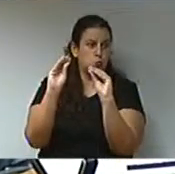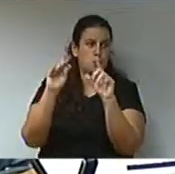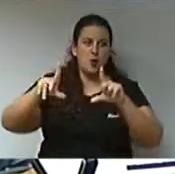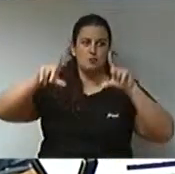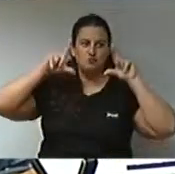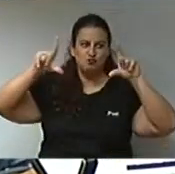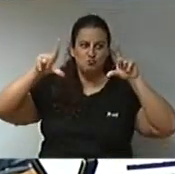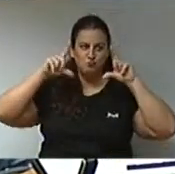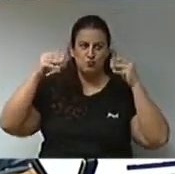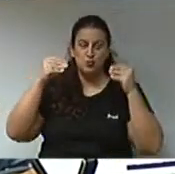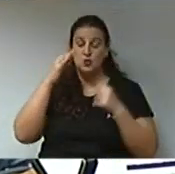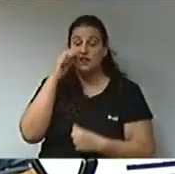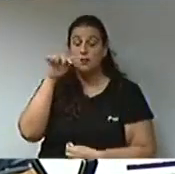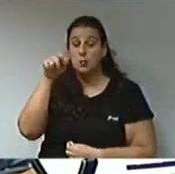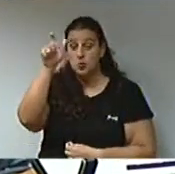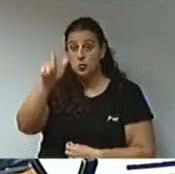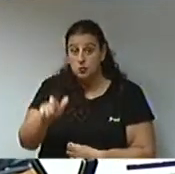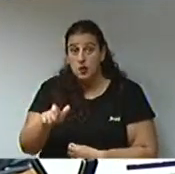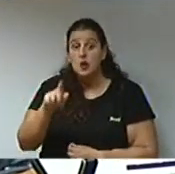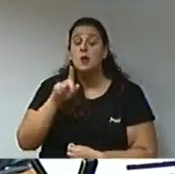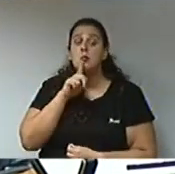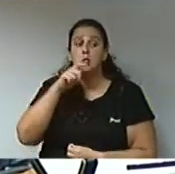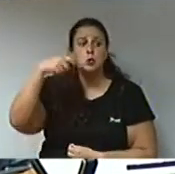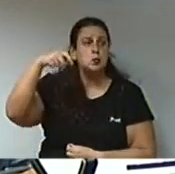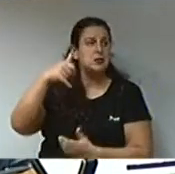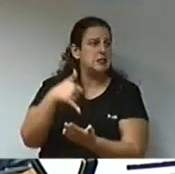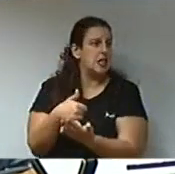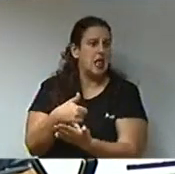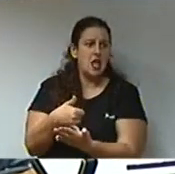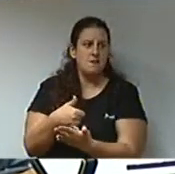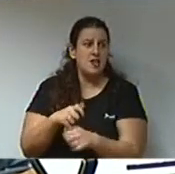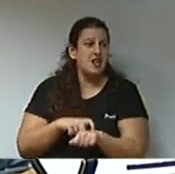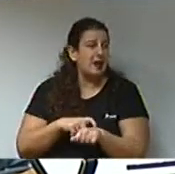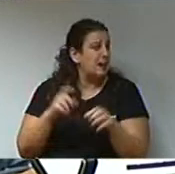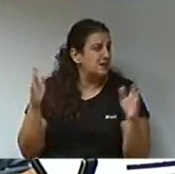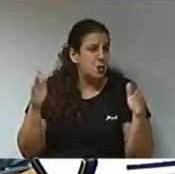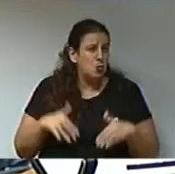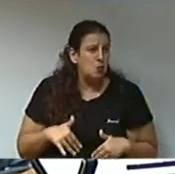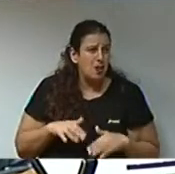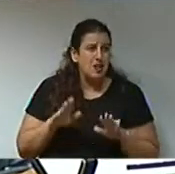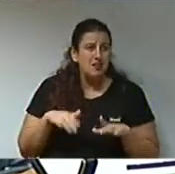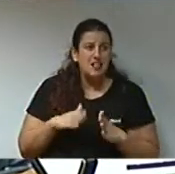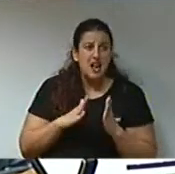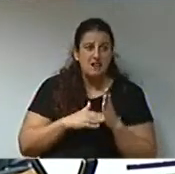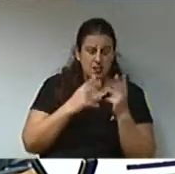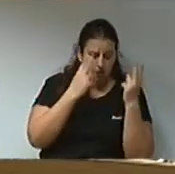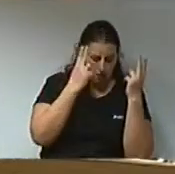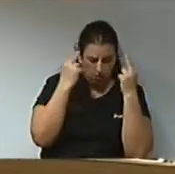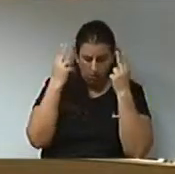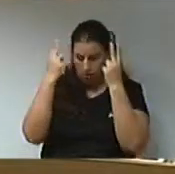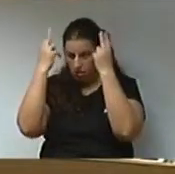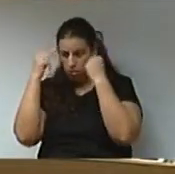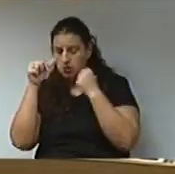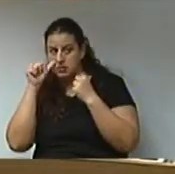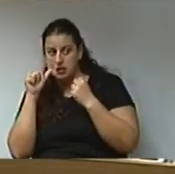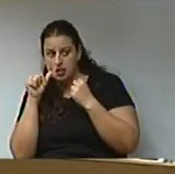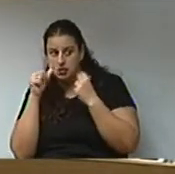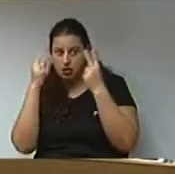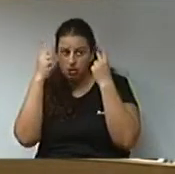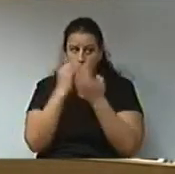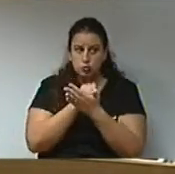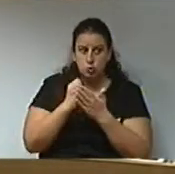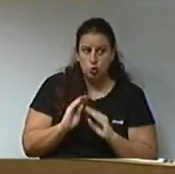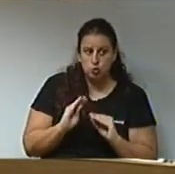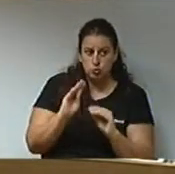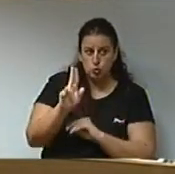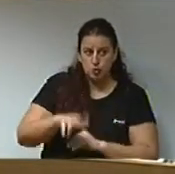portadas? Pues porque es usted un presidente débil. Su falta de carácter nos lleva a los valencianos a un doble sometimiento, a Sánchez y a sus socios. Está